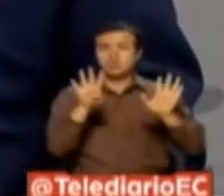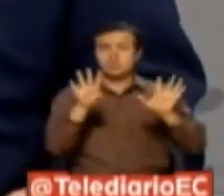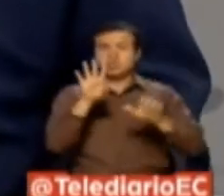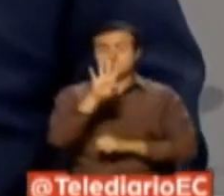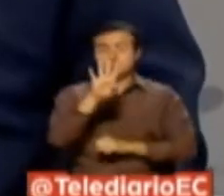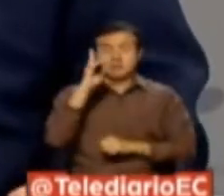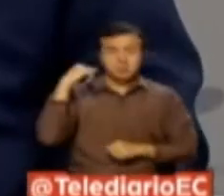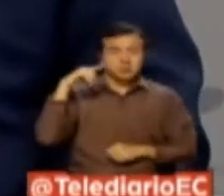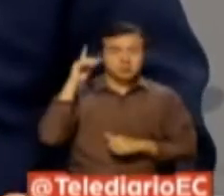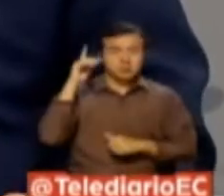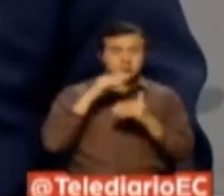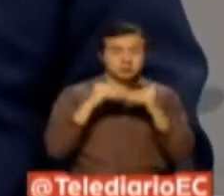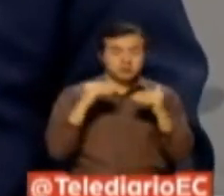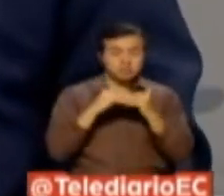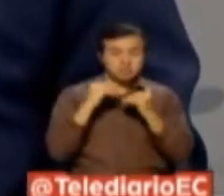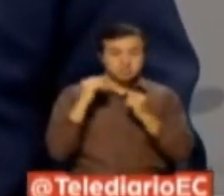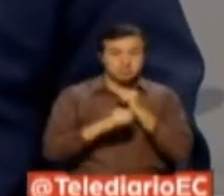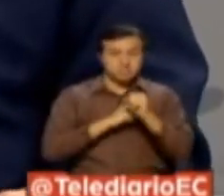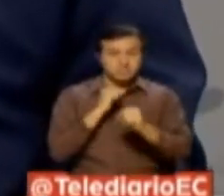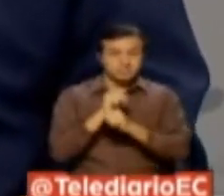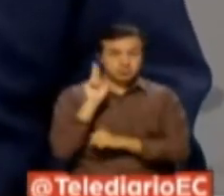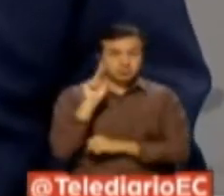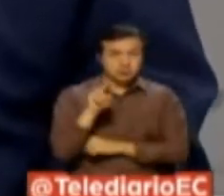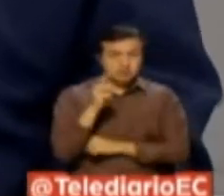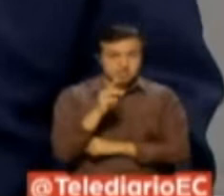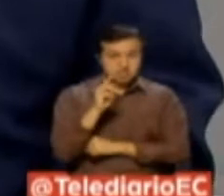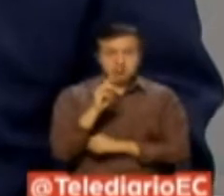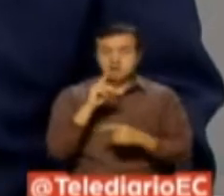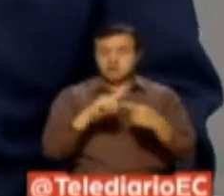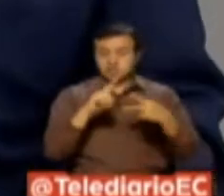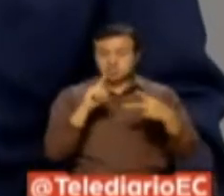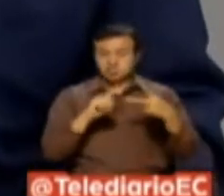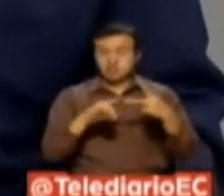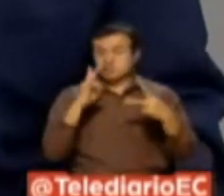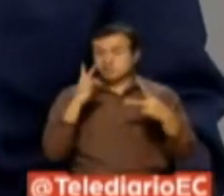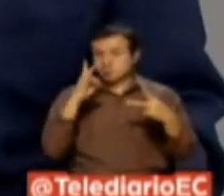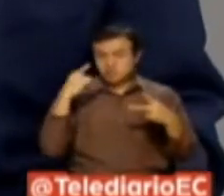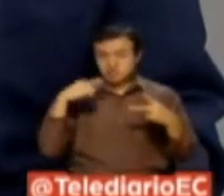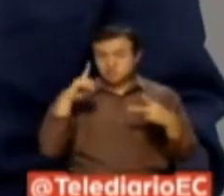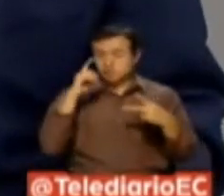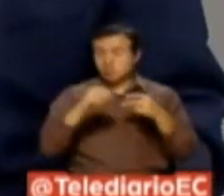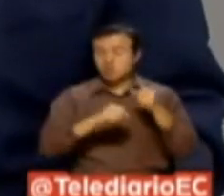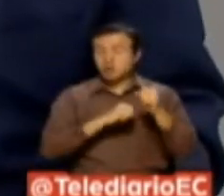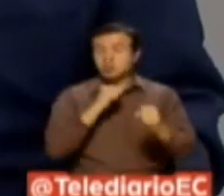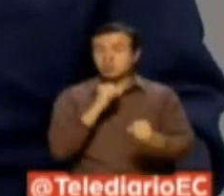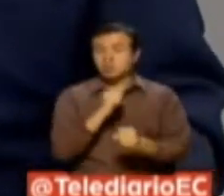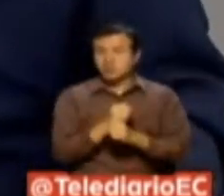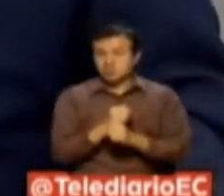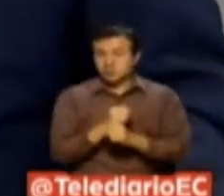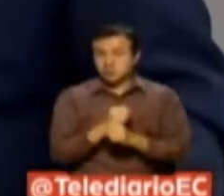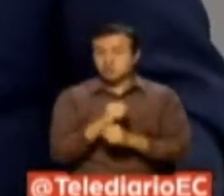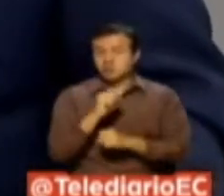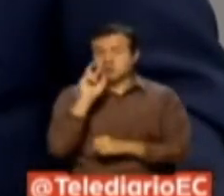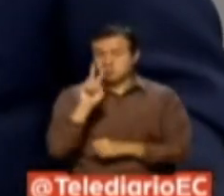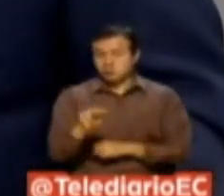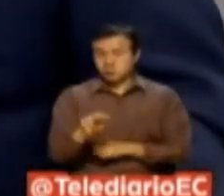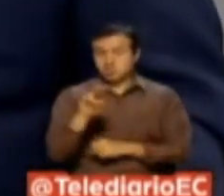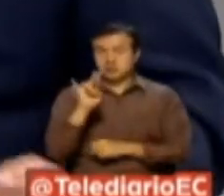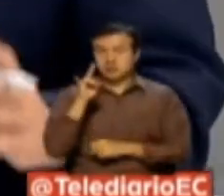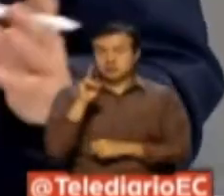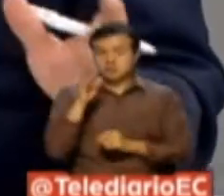millones de dólares en 2016 y otro por 17 millones de dólares en él